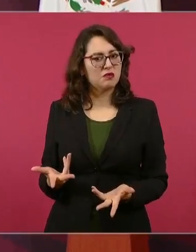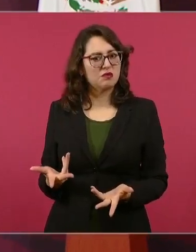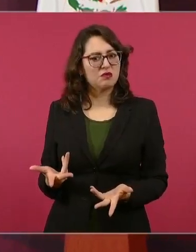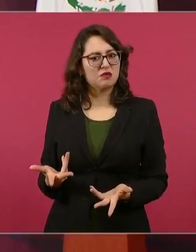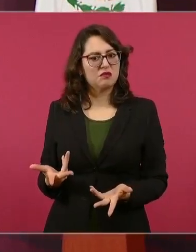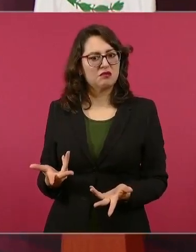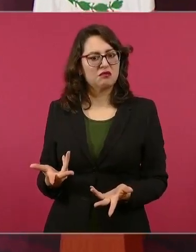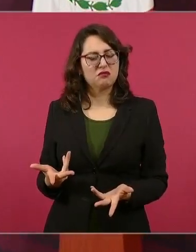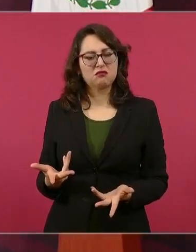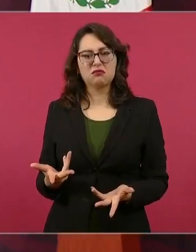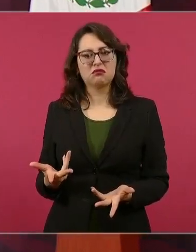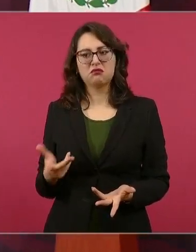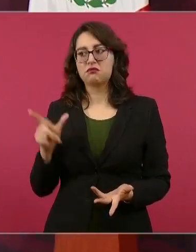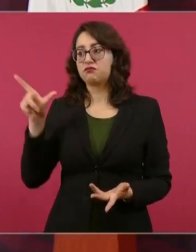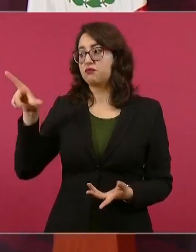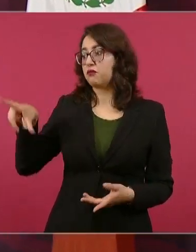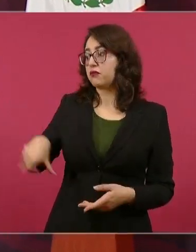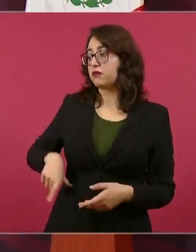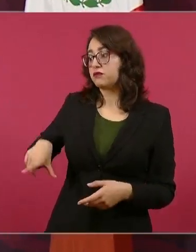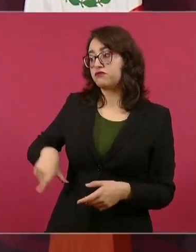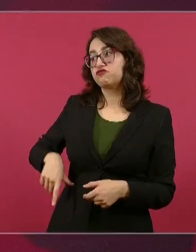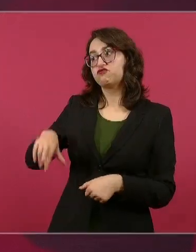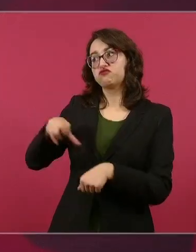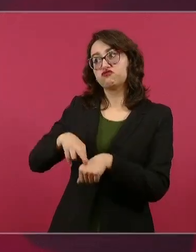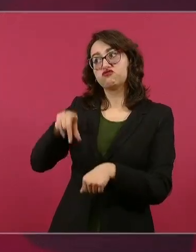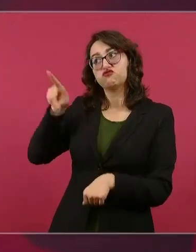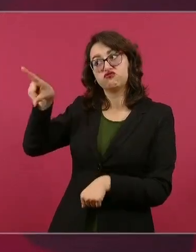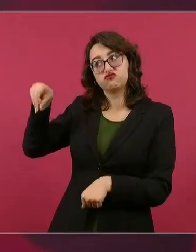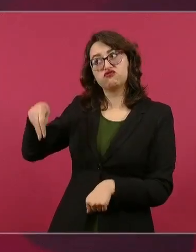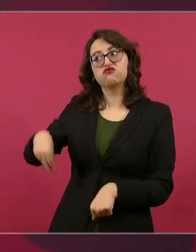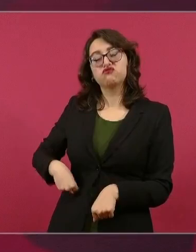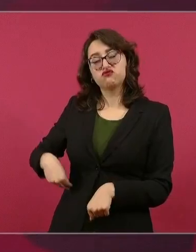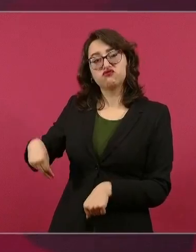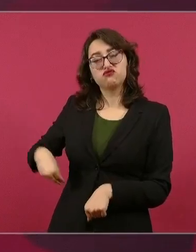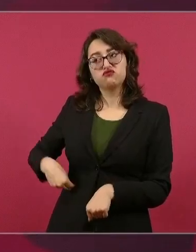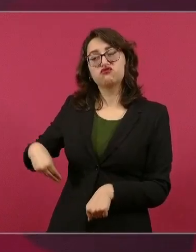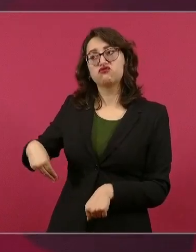Y decirle, tú tienes la culpa de que perdimos